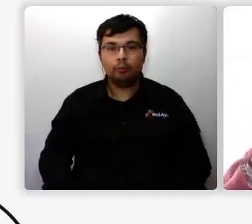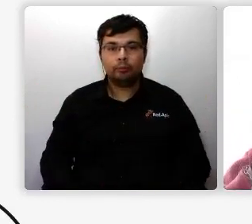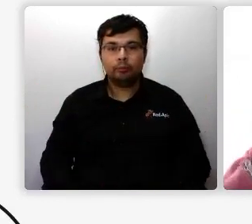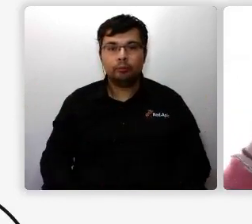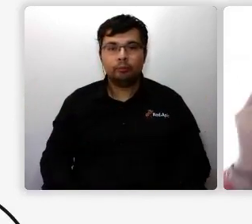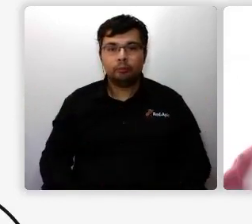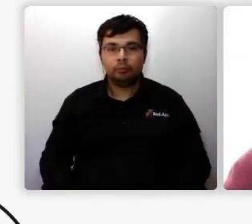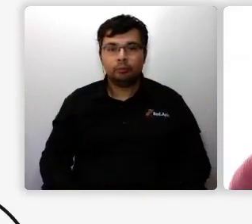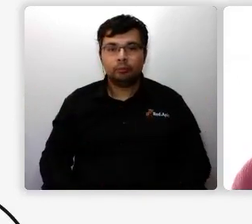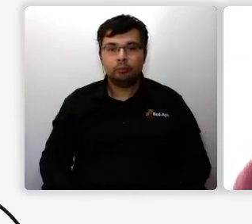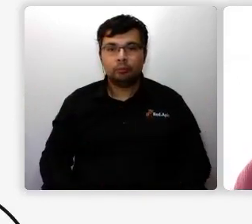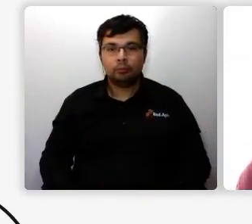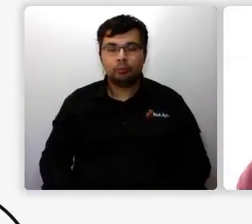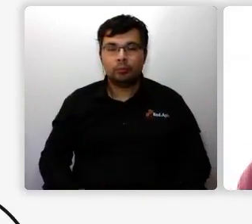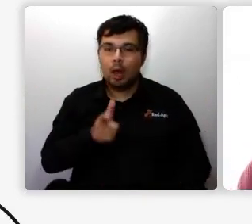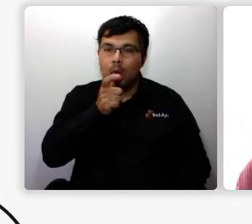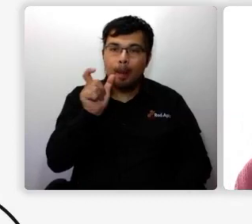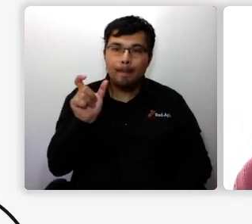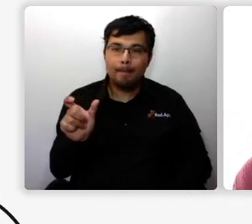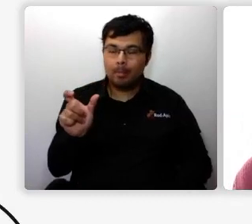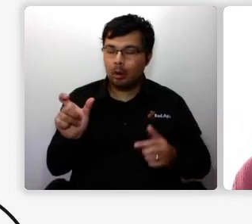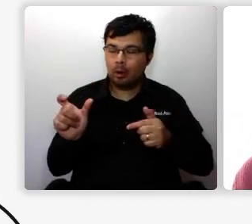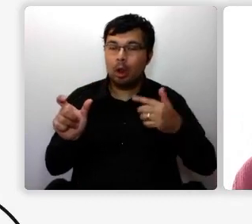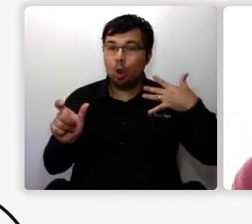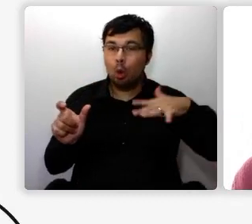esas definiciones que son importantes que hagamos.